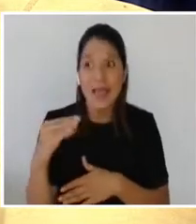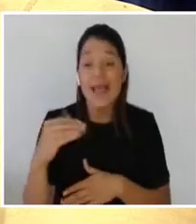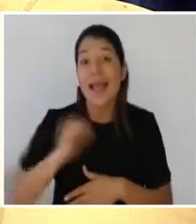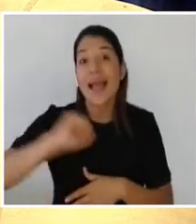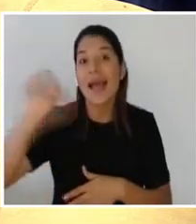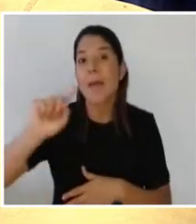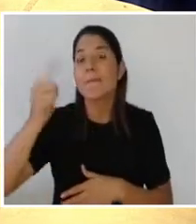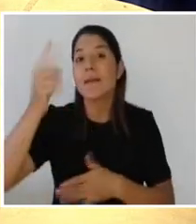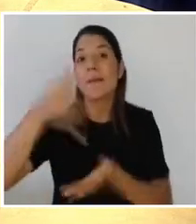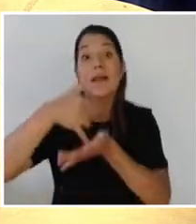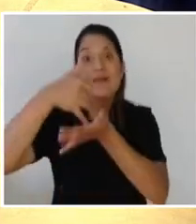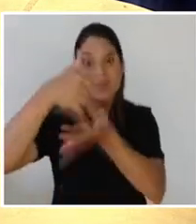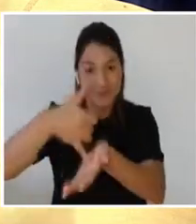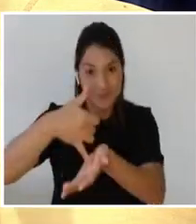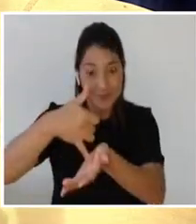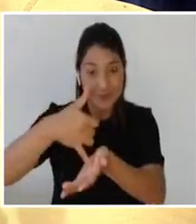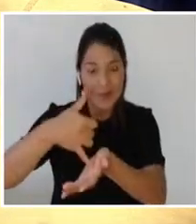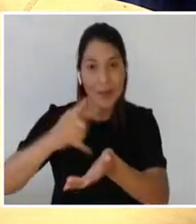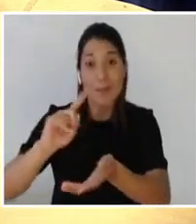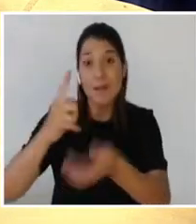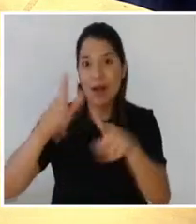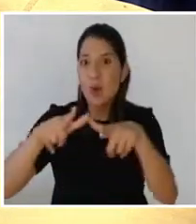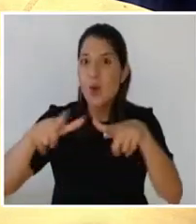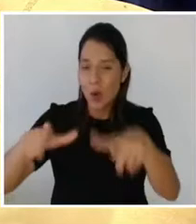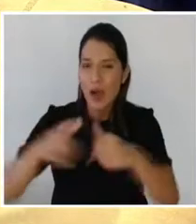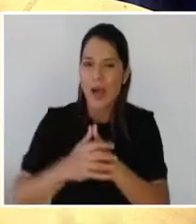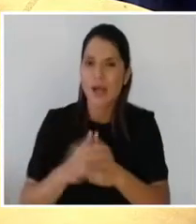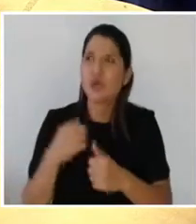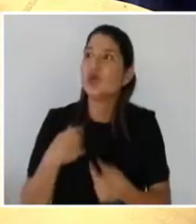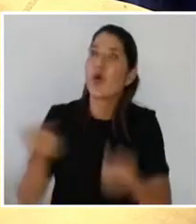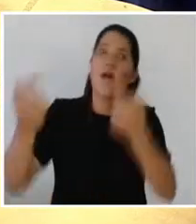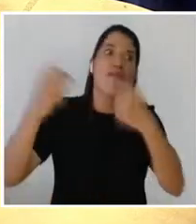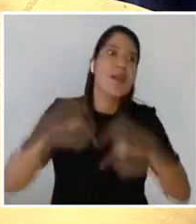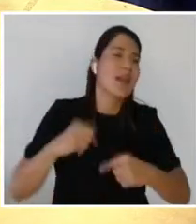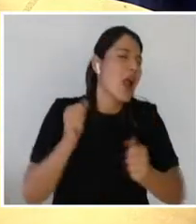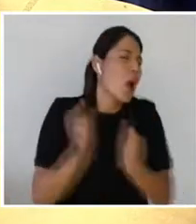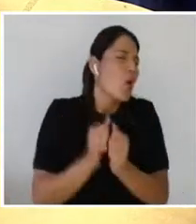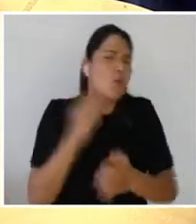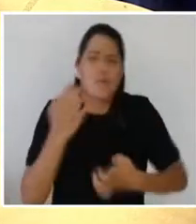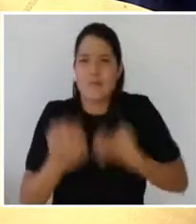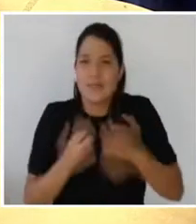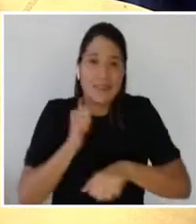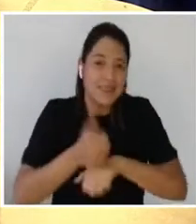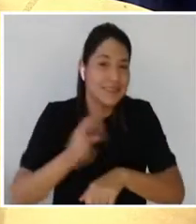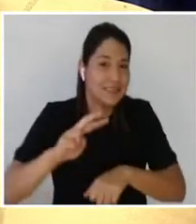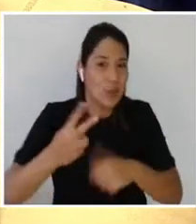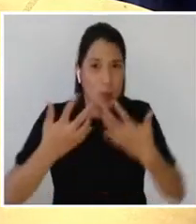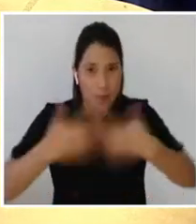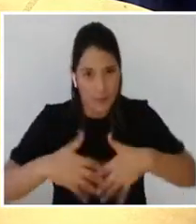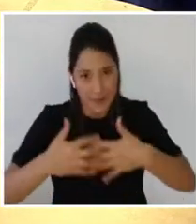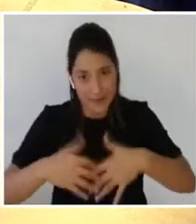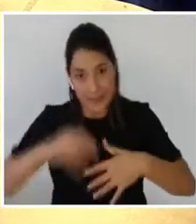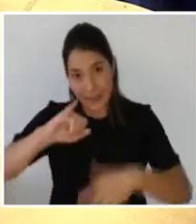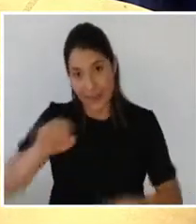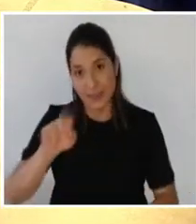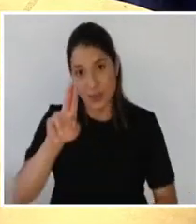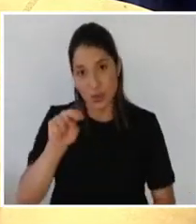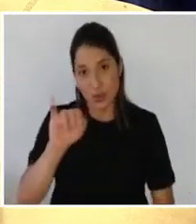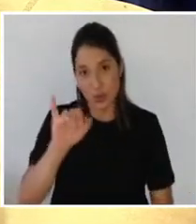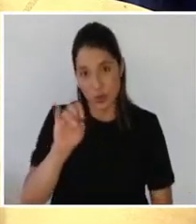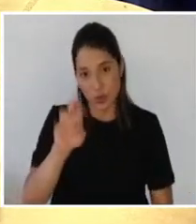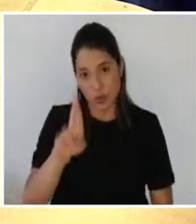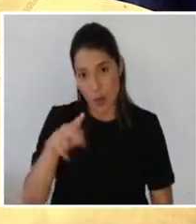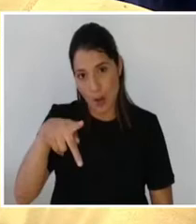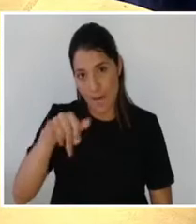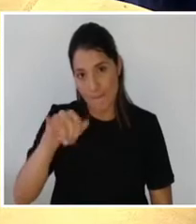negocios. En eso yo ya venía con toda la motivación de tener mi segunda empresa, que sería Junior Pymes, para capacitar a los niños y jóvenes,